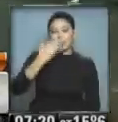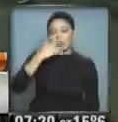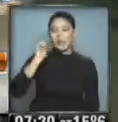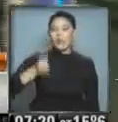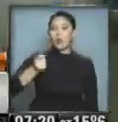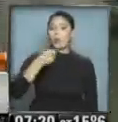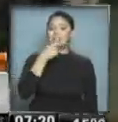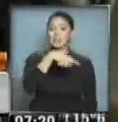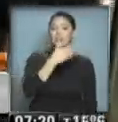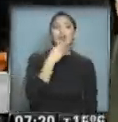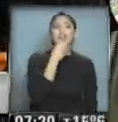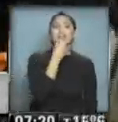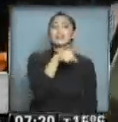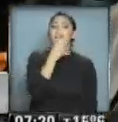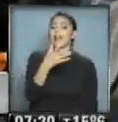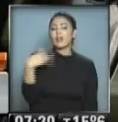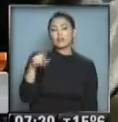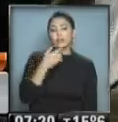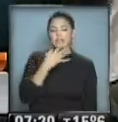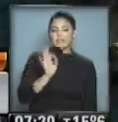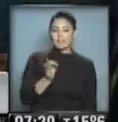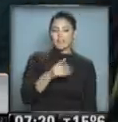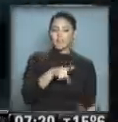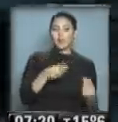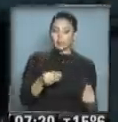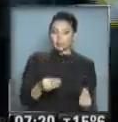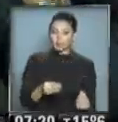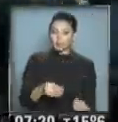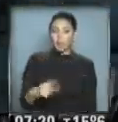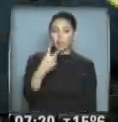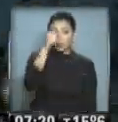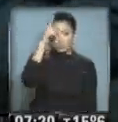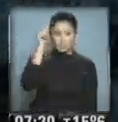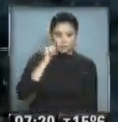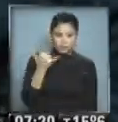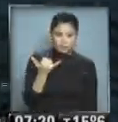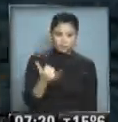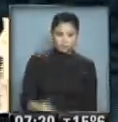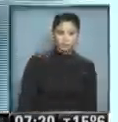le tome declaración sabremos de qué se trata. No, 2 policías heridos.